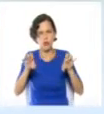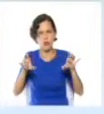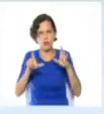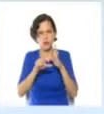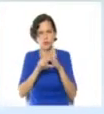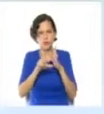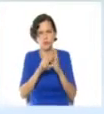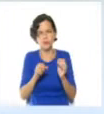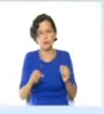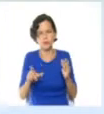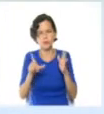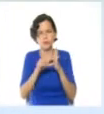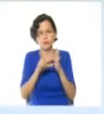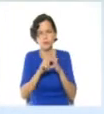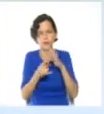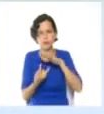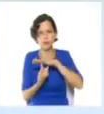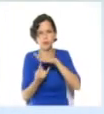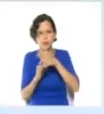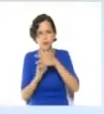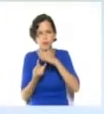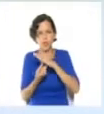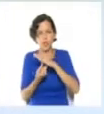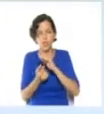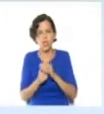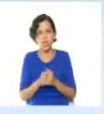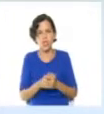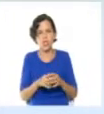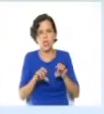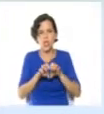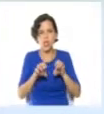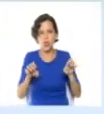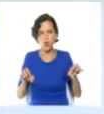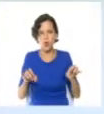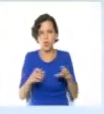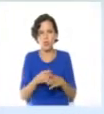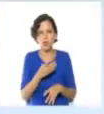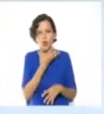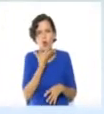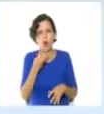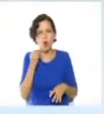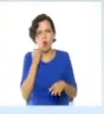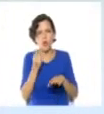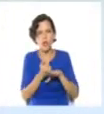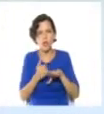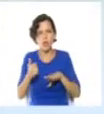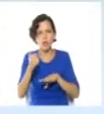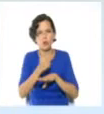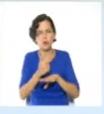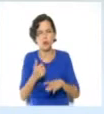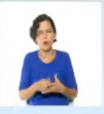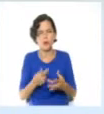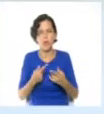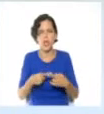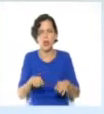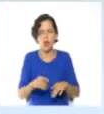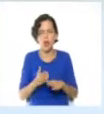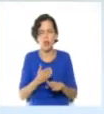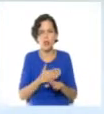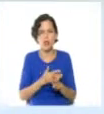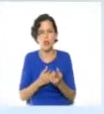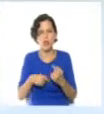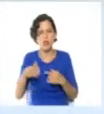educación media y técnica y la modalidad educación de jóvenes y adultos. Pero antes